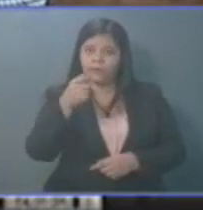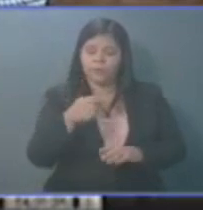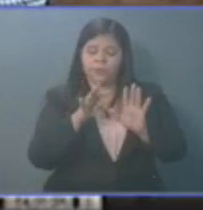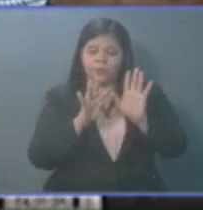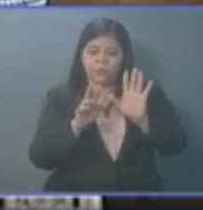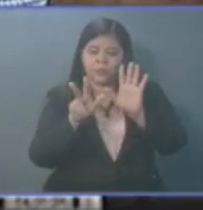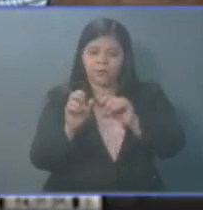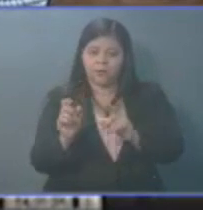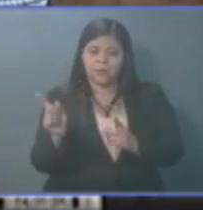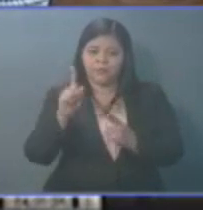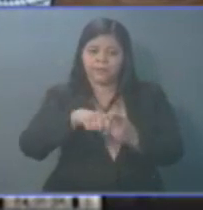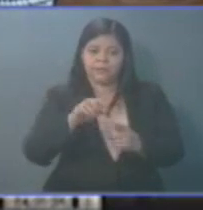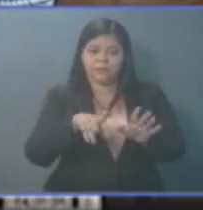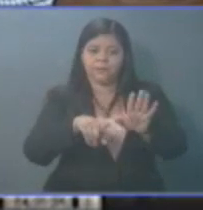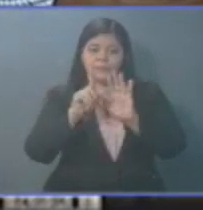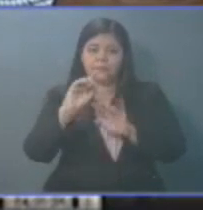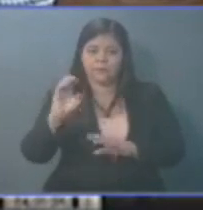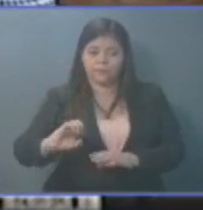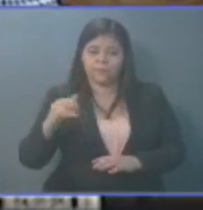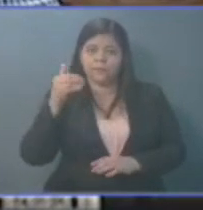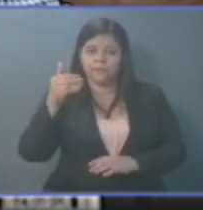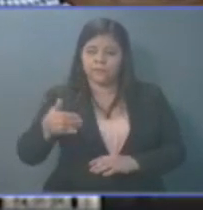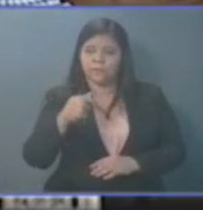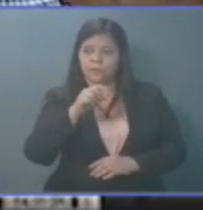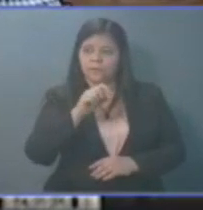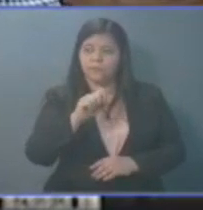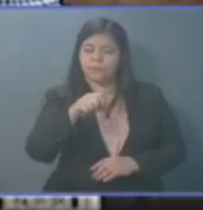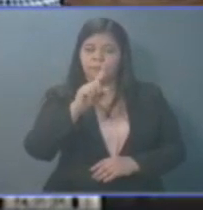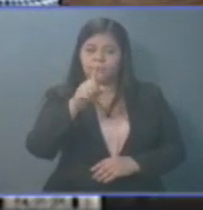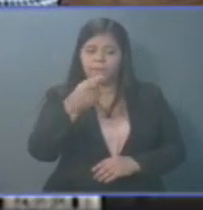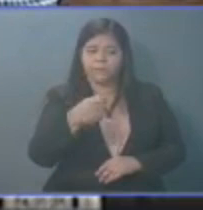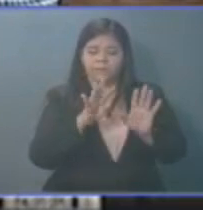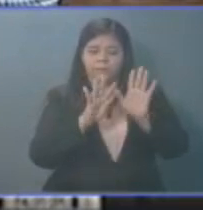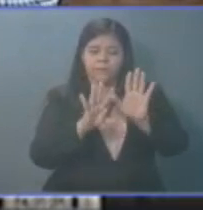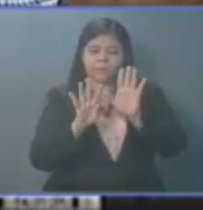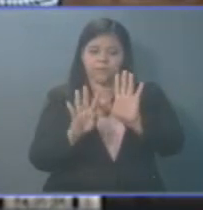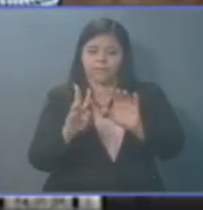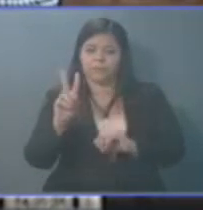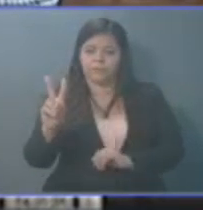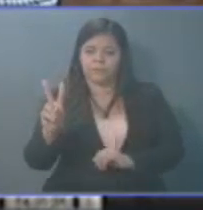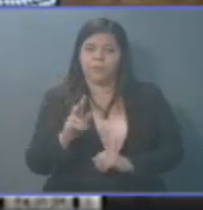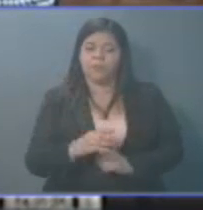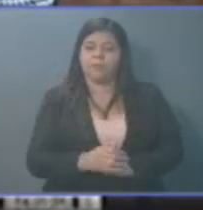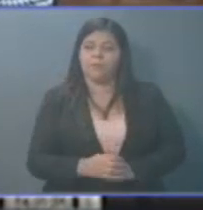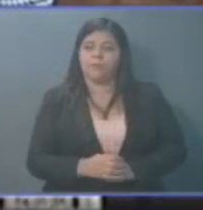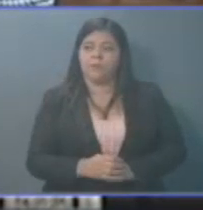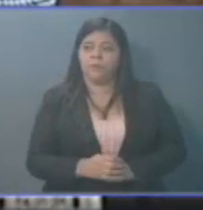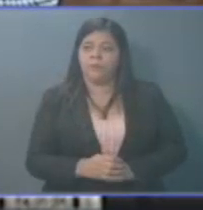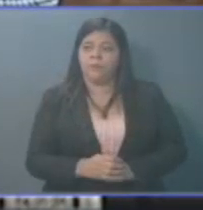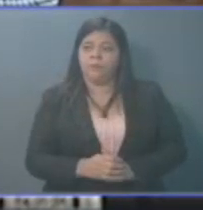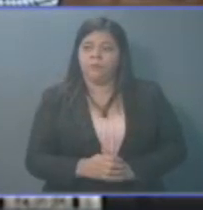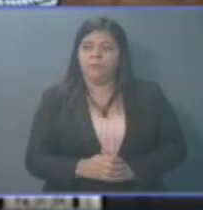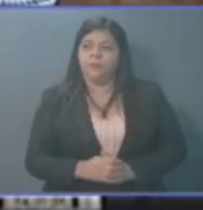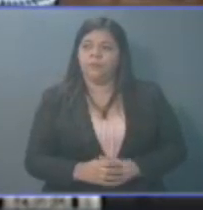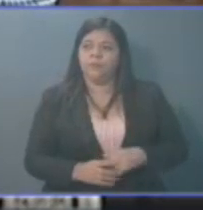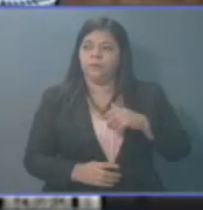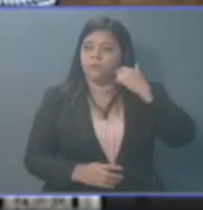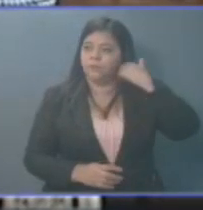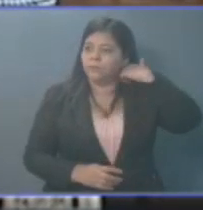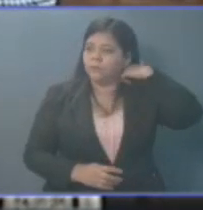de 1980 al 16 de enero de 1992.